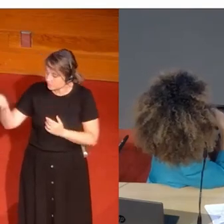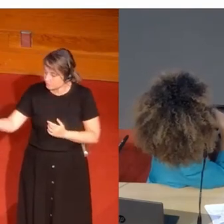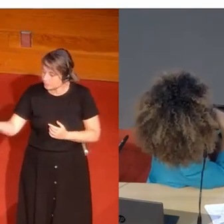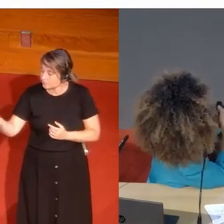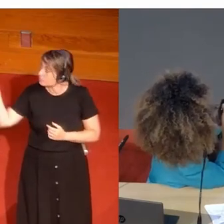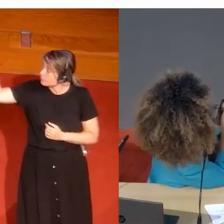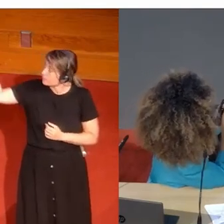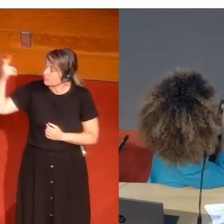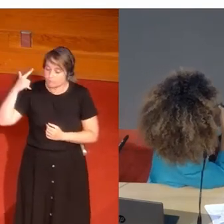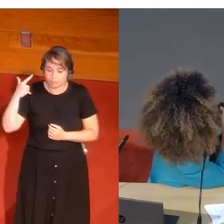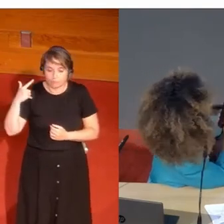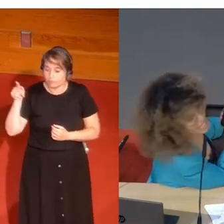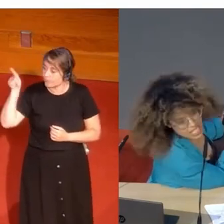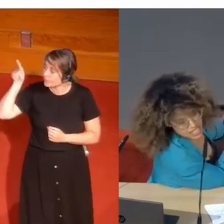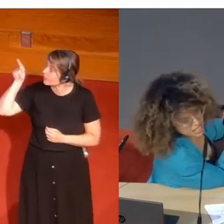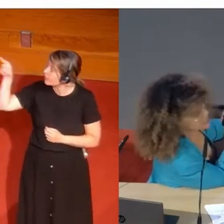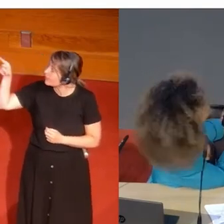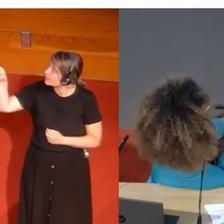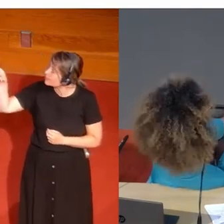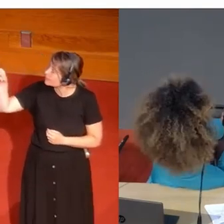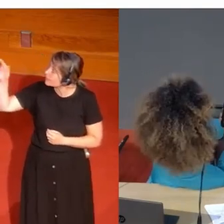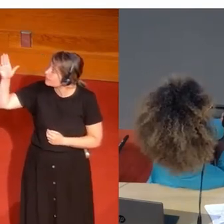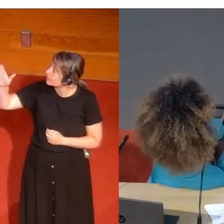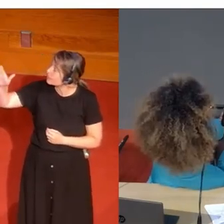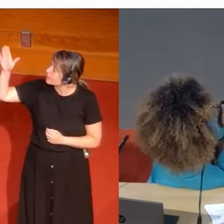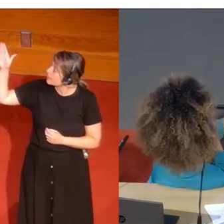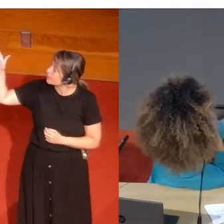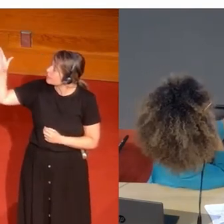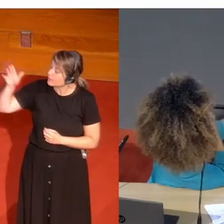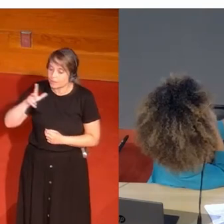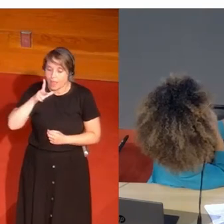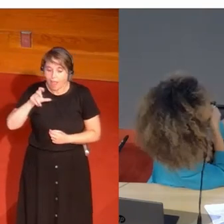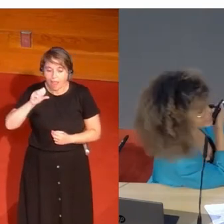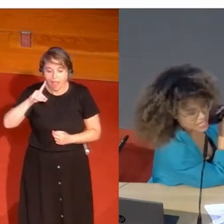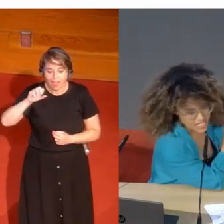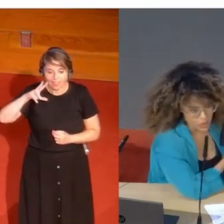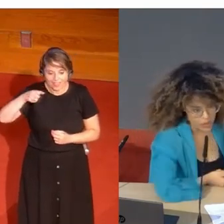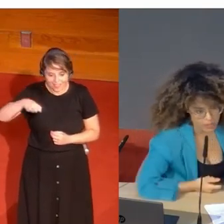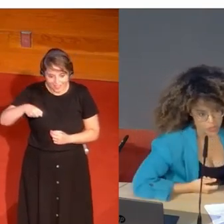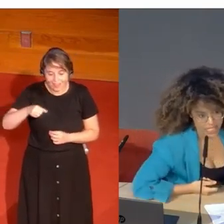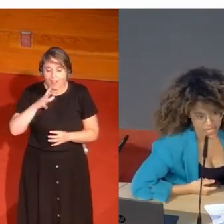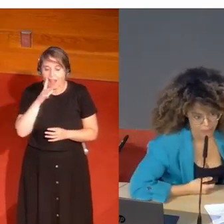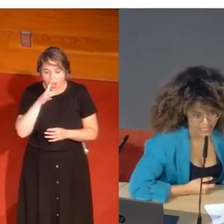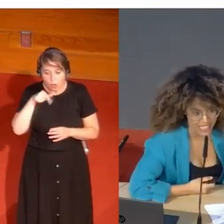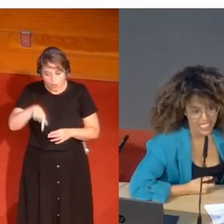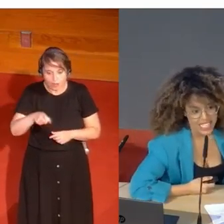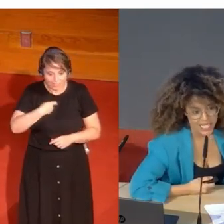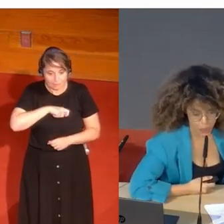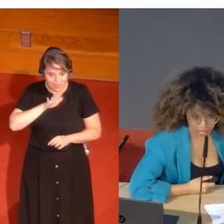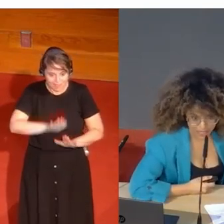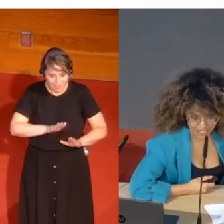una imagen reciente y este es khadija amini que eh ella está ahora mismo aquí en